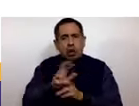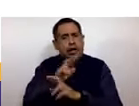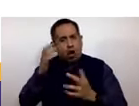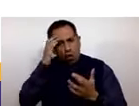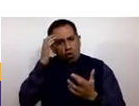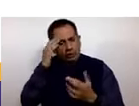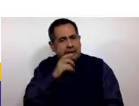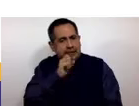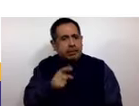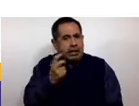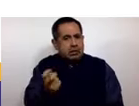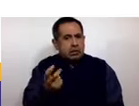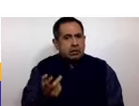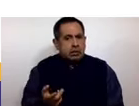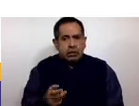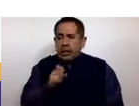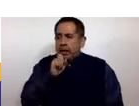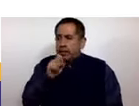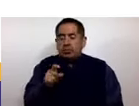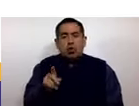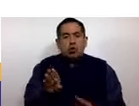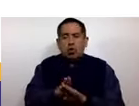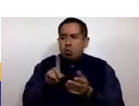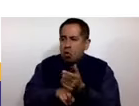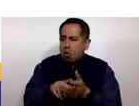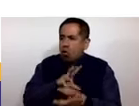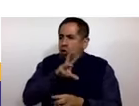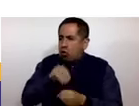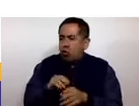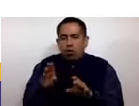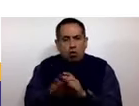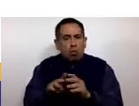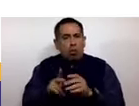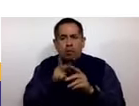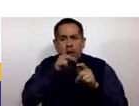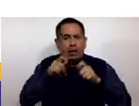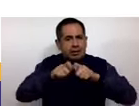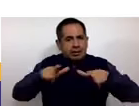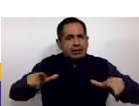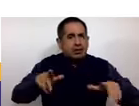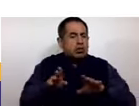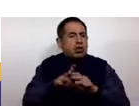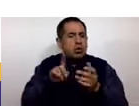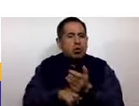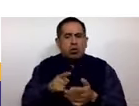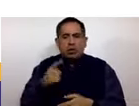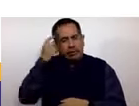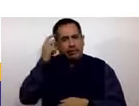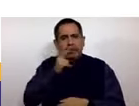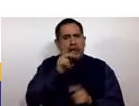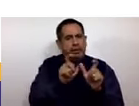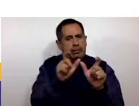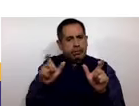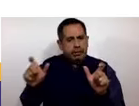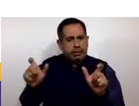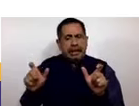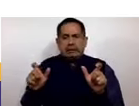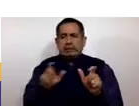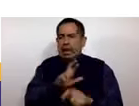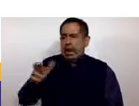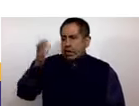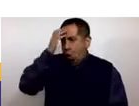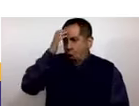eso y al mismo tiempo ver cómo articulamos este otro lenguaje que tenga que ver con justamente pues el